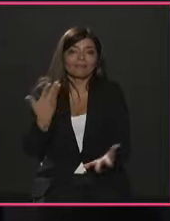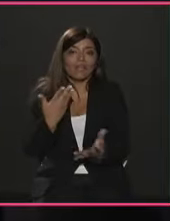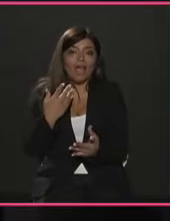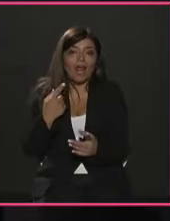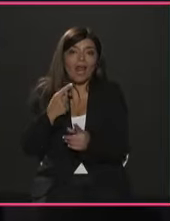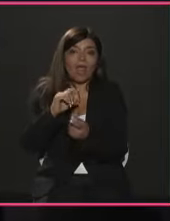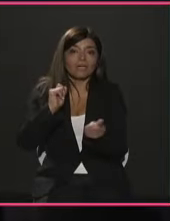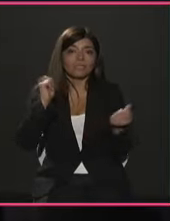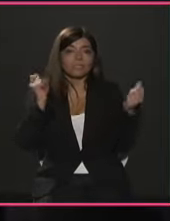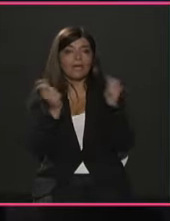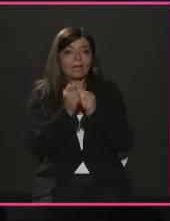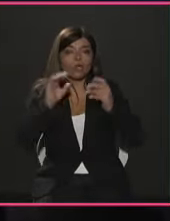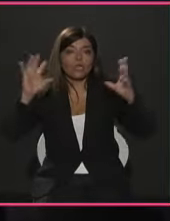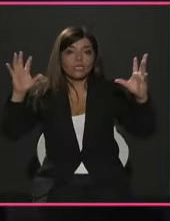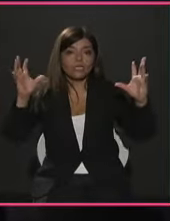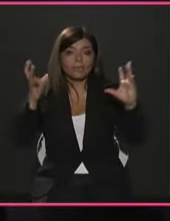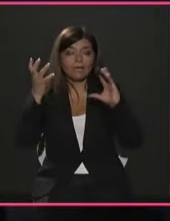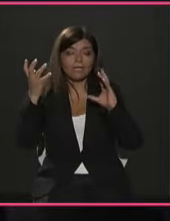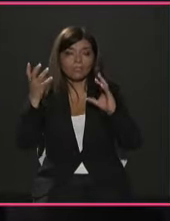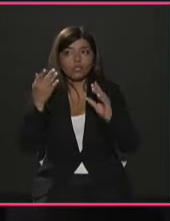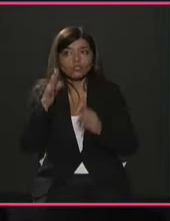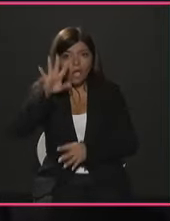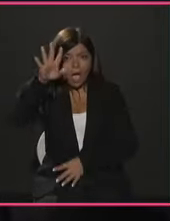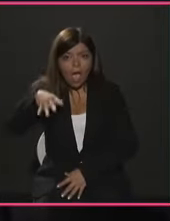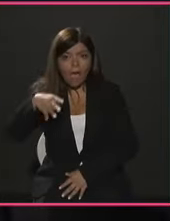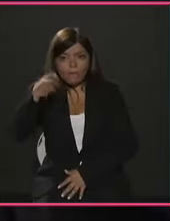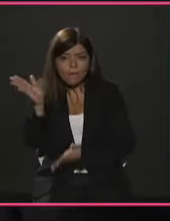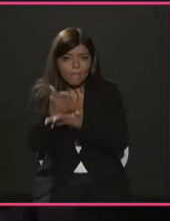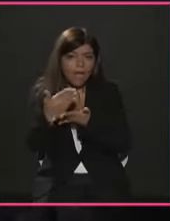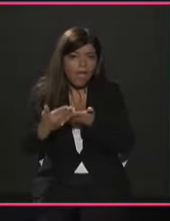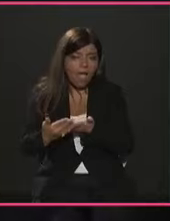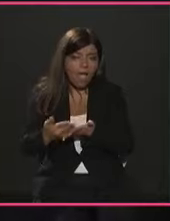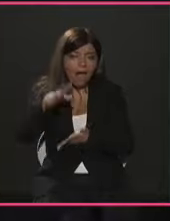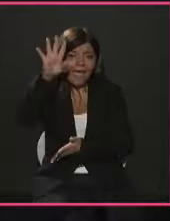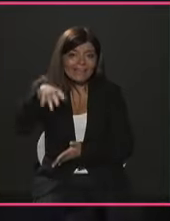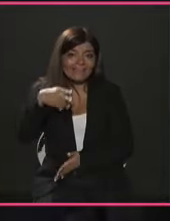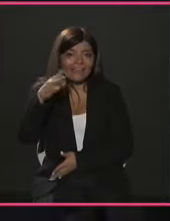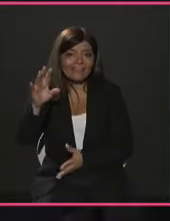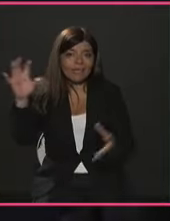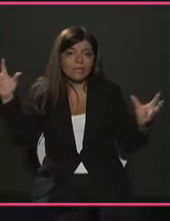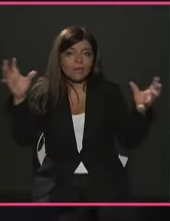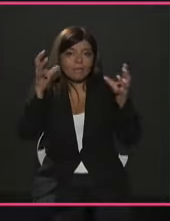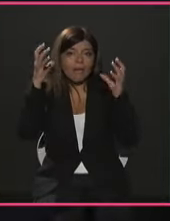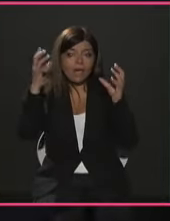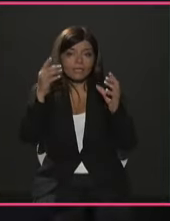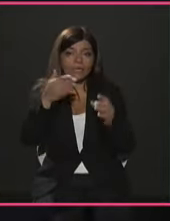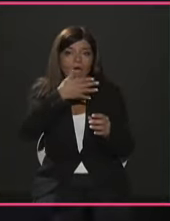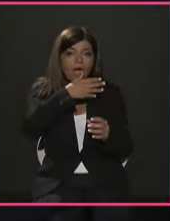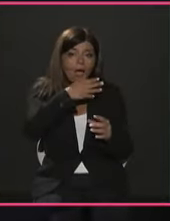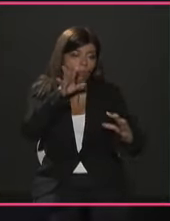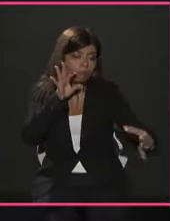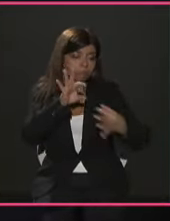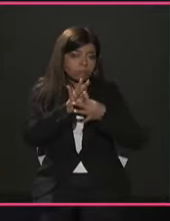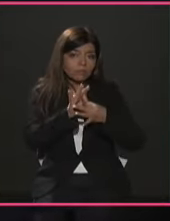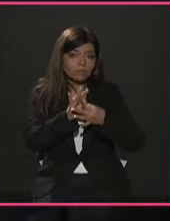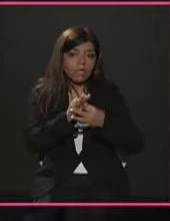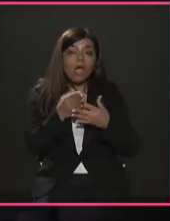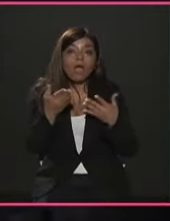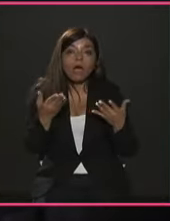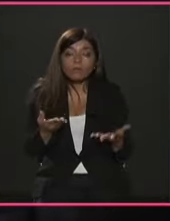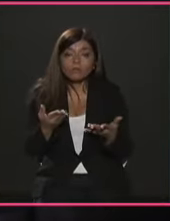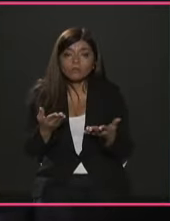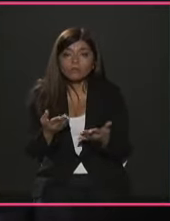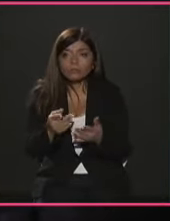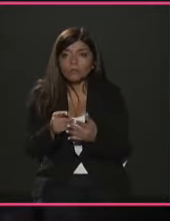Y tenemos que conectar la agenda climática y la del agua también sin hablar como